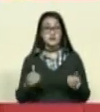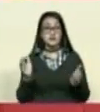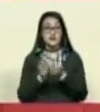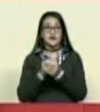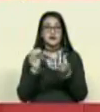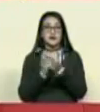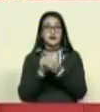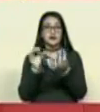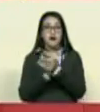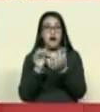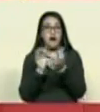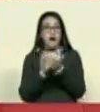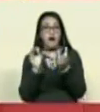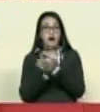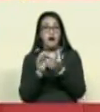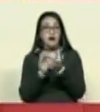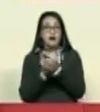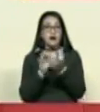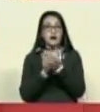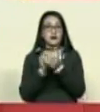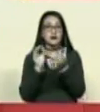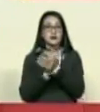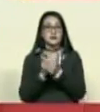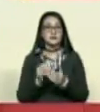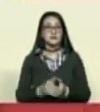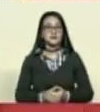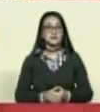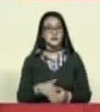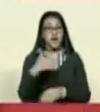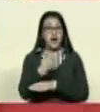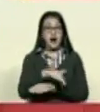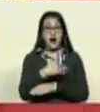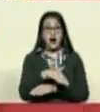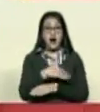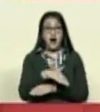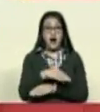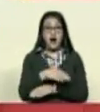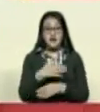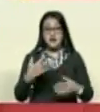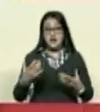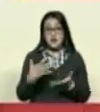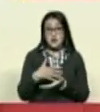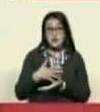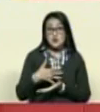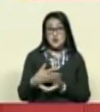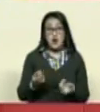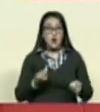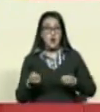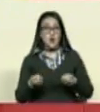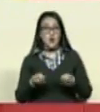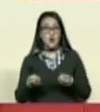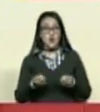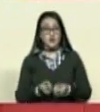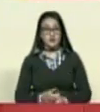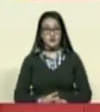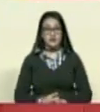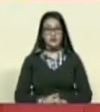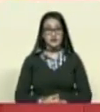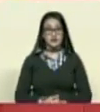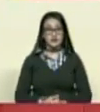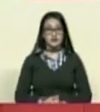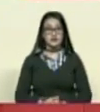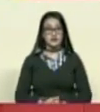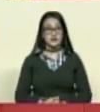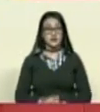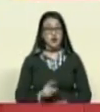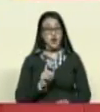aplaudiéndole todo lo que hace. No, usted es el mejor alcalde del mundo. Y en la calle, crujiendo la crisis social, económica, ¿o no?